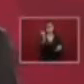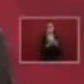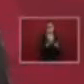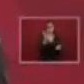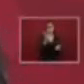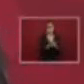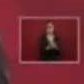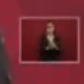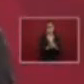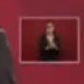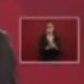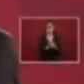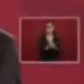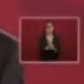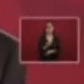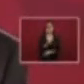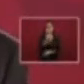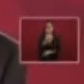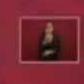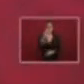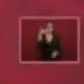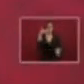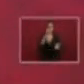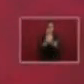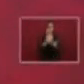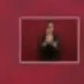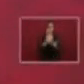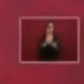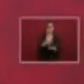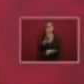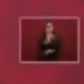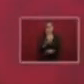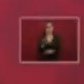Todo? Claro. Pues el día de hoy veremos qué decide el juez. Luis Miguel, muchas gracias. Paco, muchas gracias.